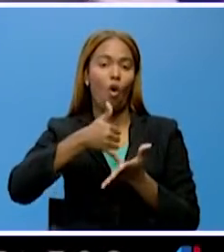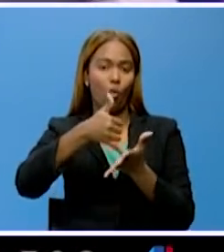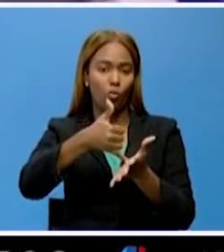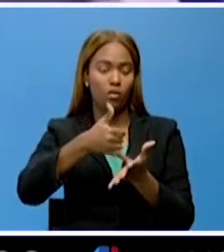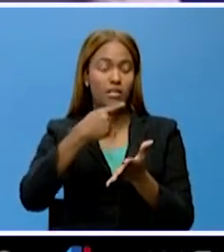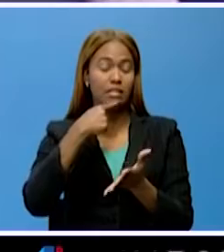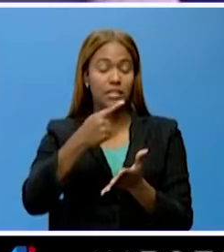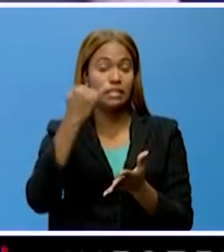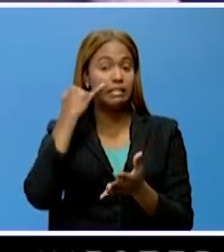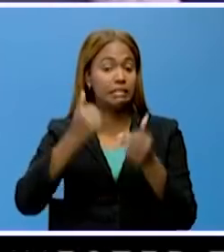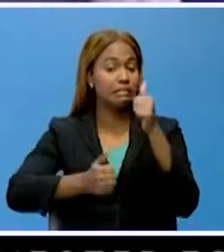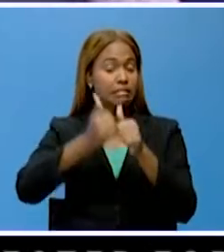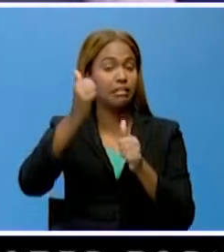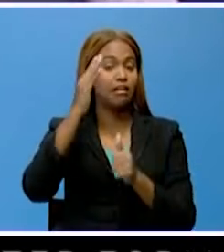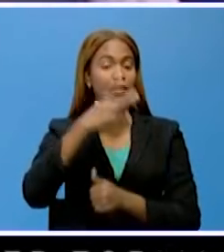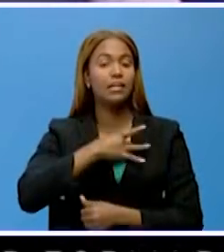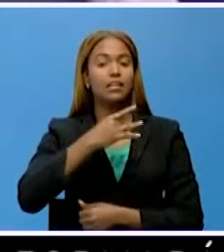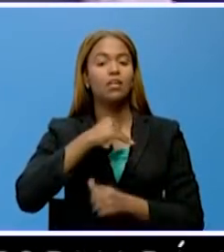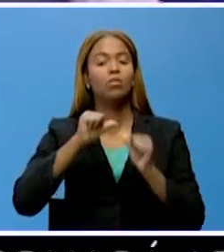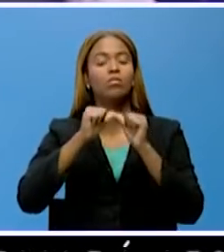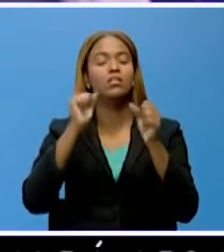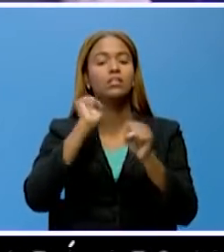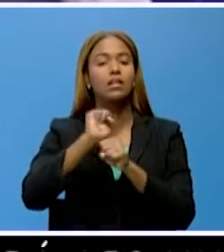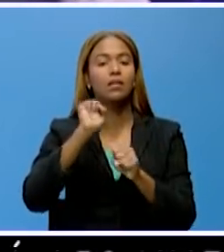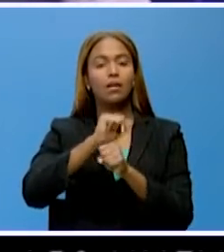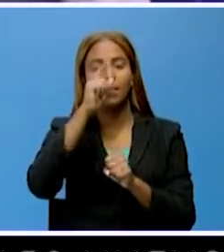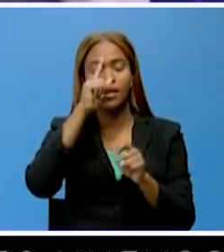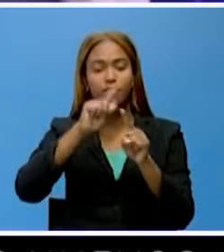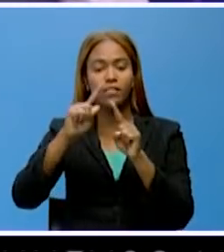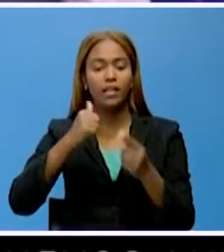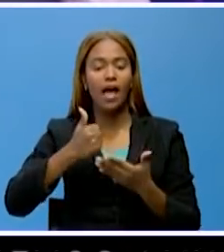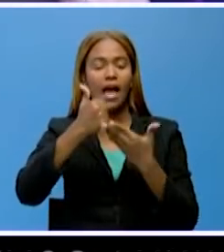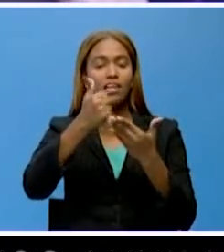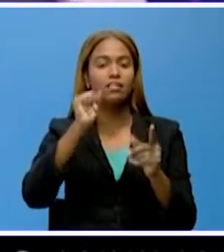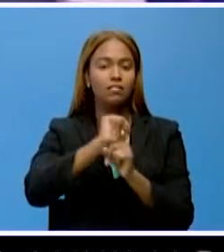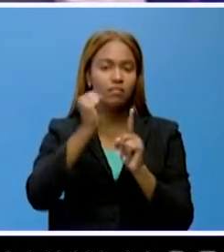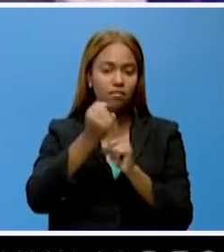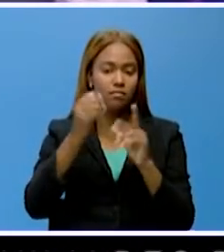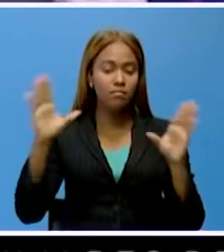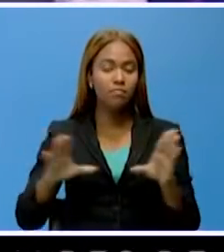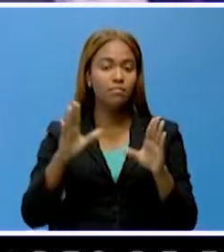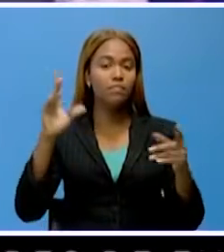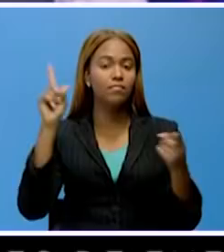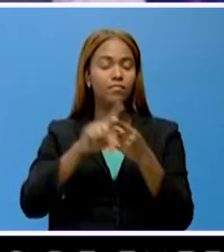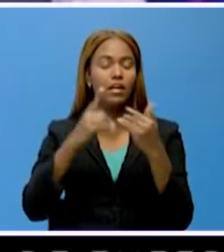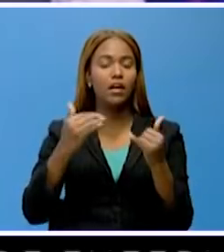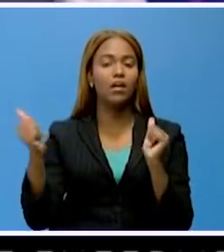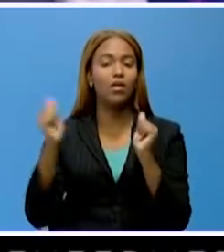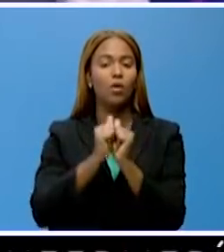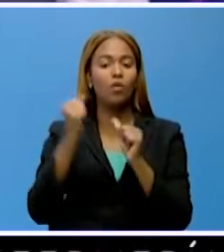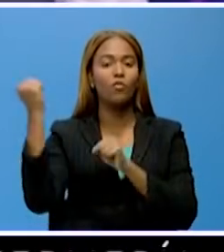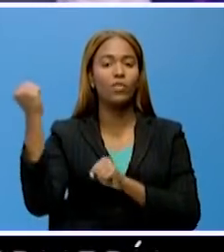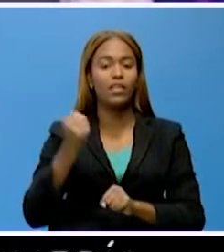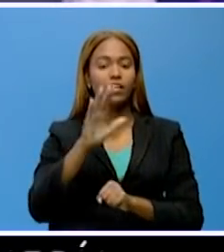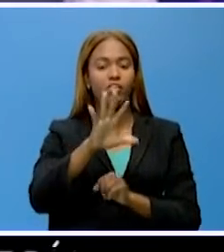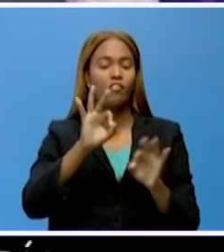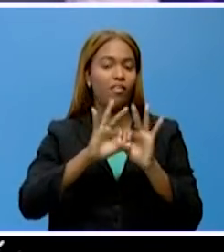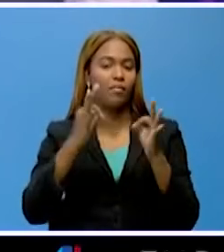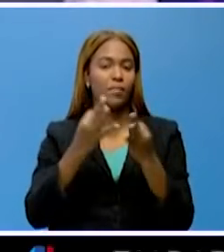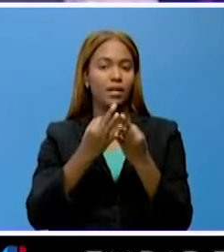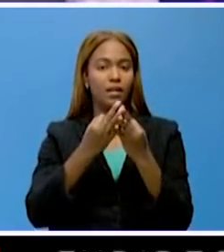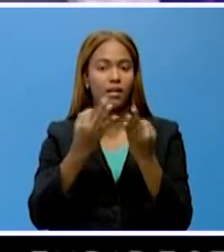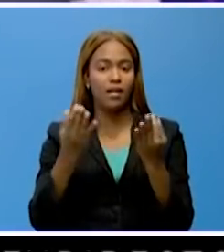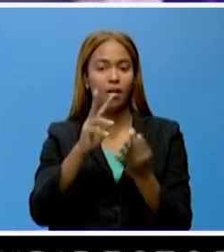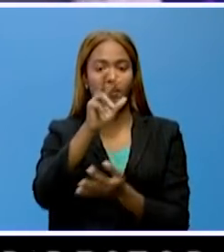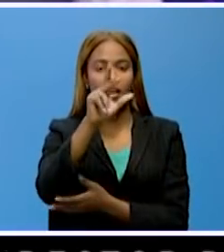que de resultar ganadora le gustaría seguir trabajando las distintas causas sociales que ha realizado hasta ahora en conjunto con la fundación de su familia,